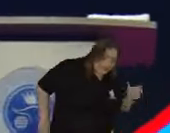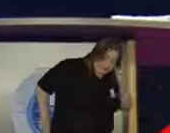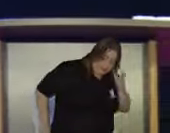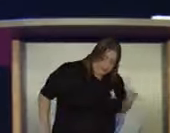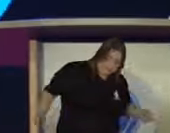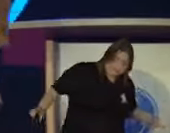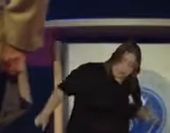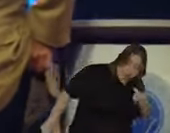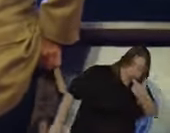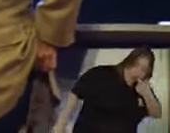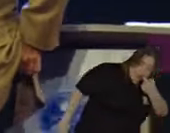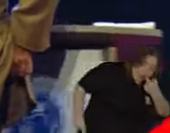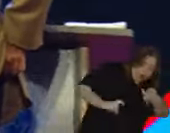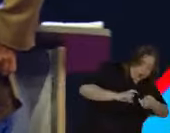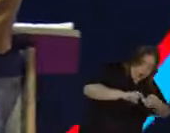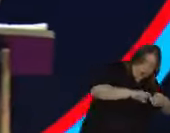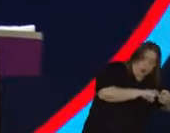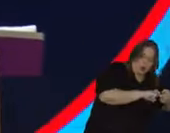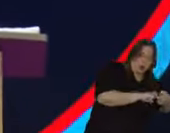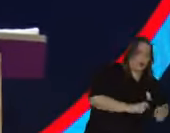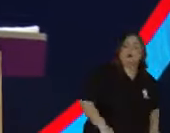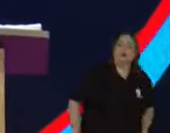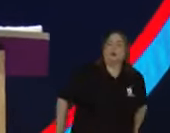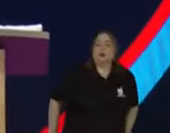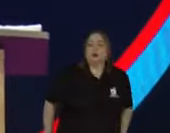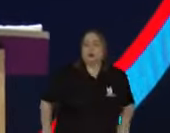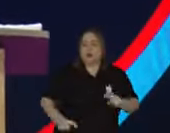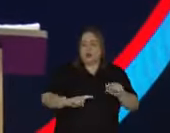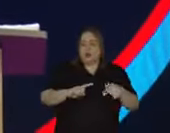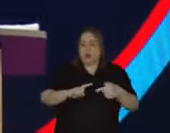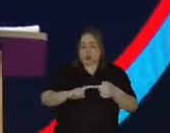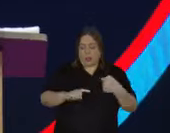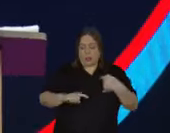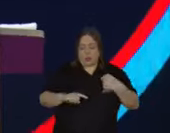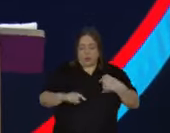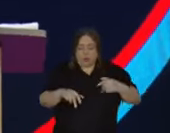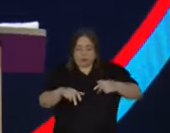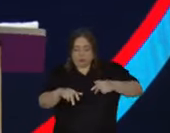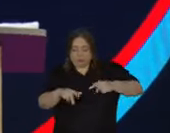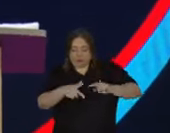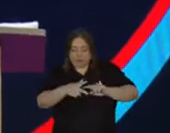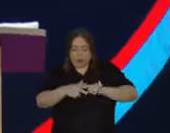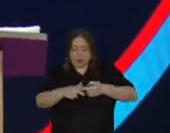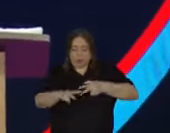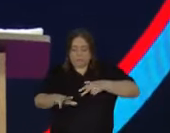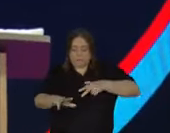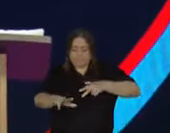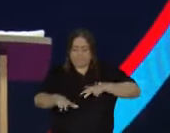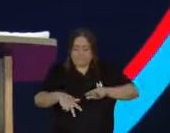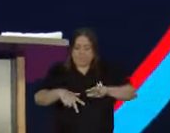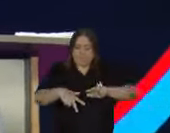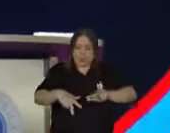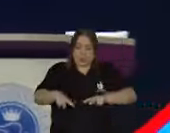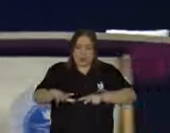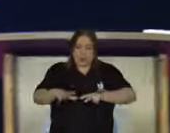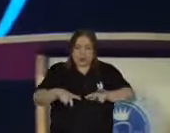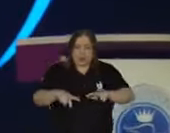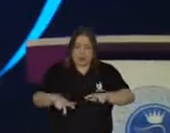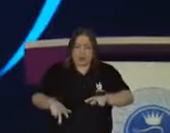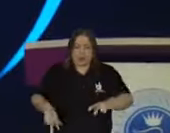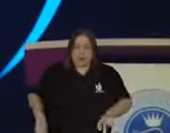oportunidad. Y cuando yo voy a dar uno de esos pasos trascendentales, importantes que Dios tiene para mi vida, digo,